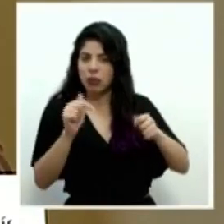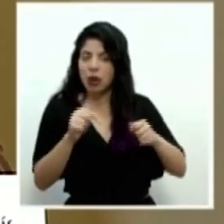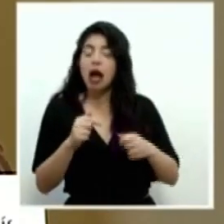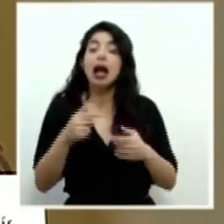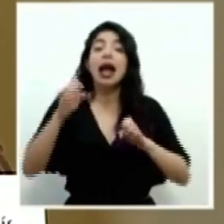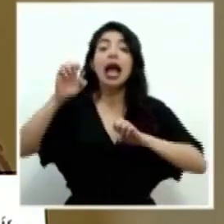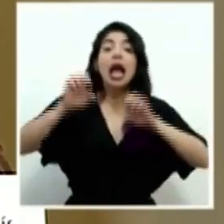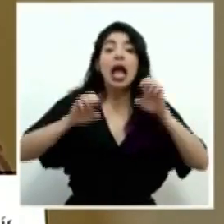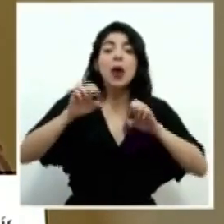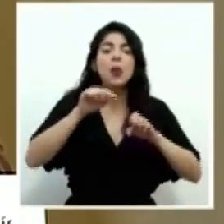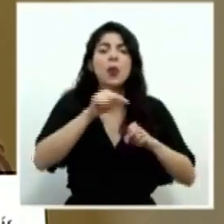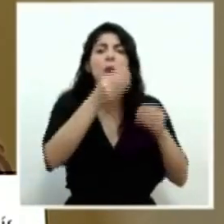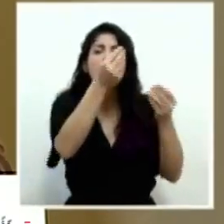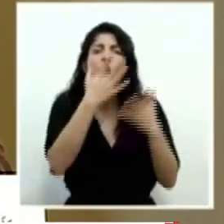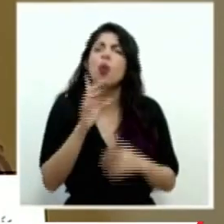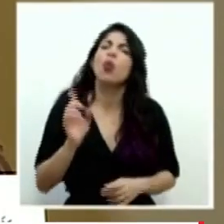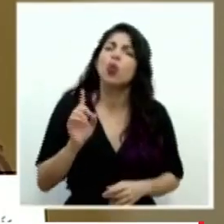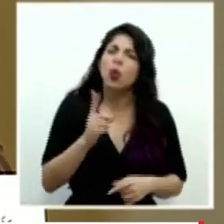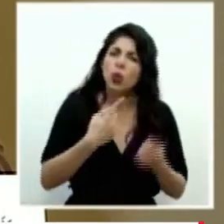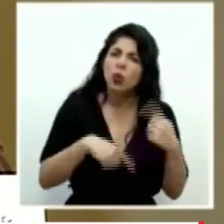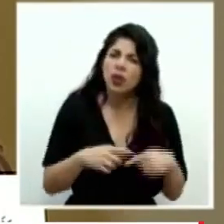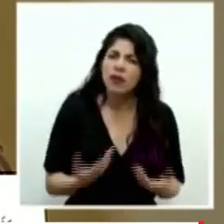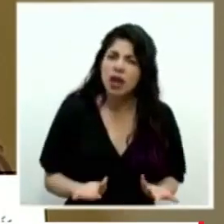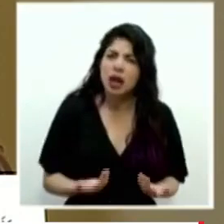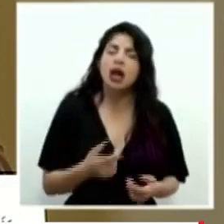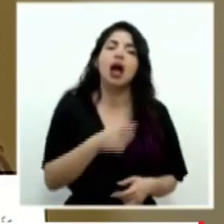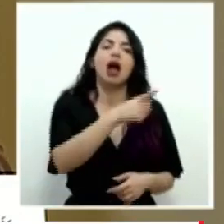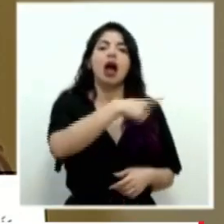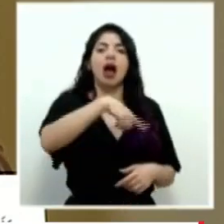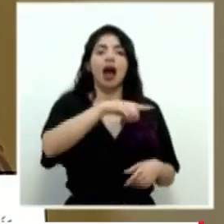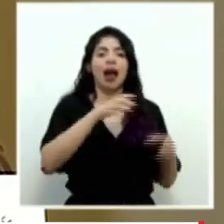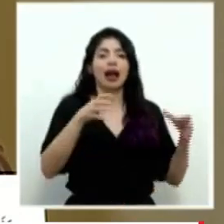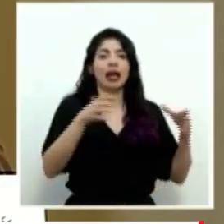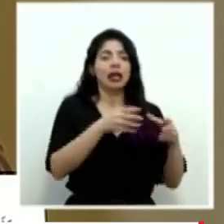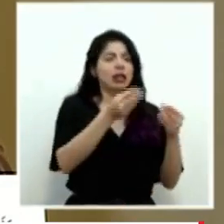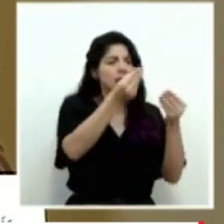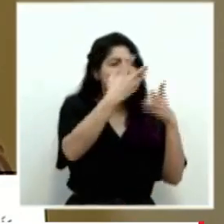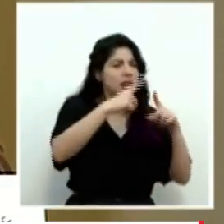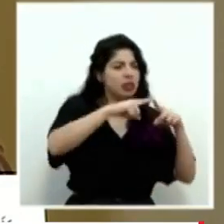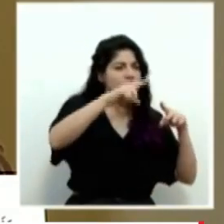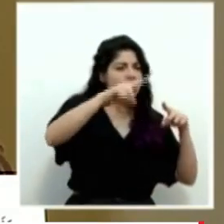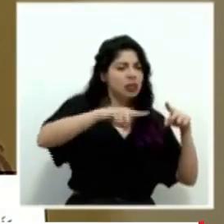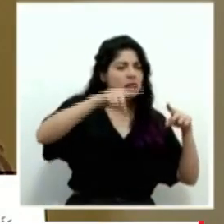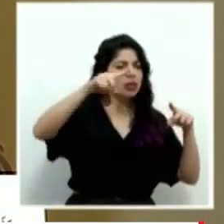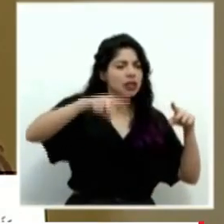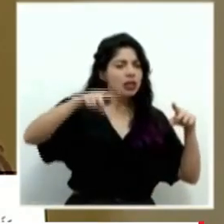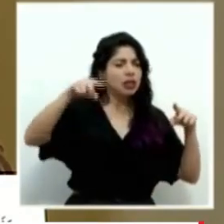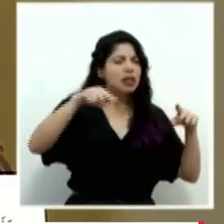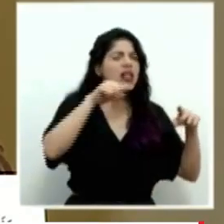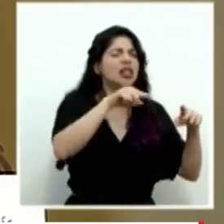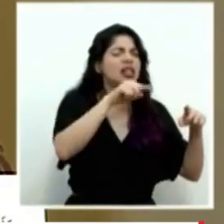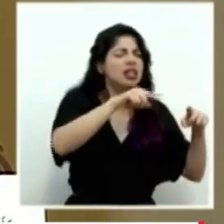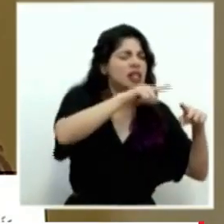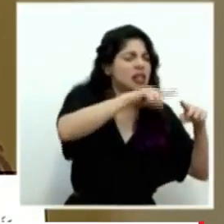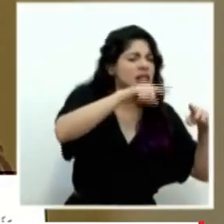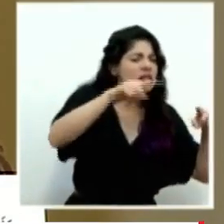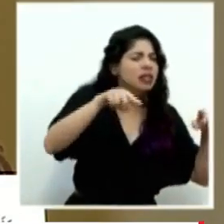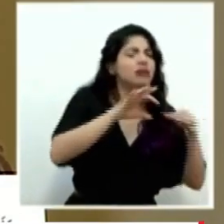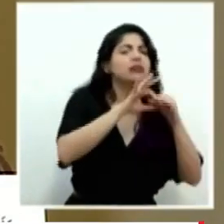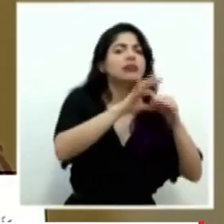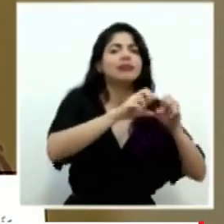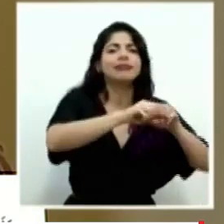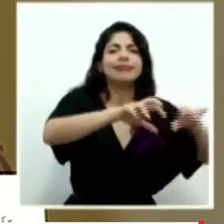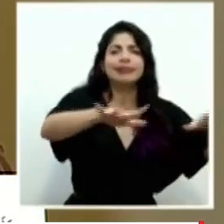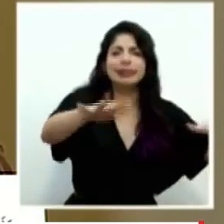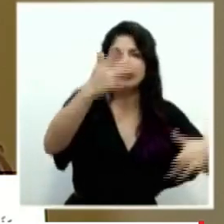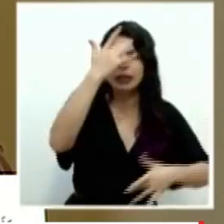esta evaluación se hace a partir de la observación de los indicadores que tienen que ver con comportamiento